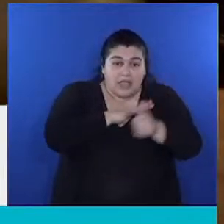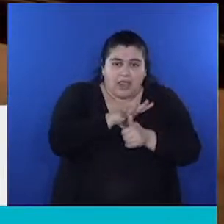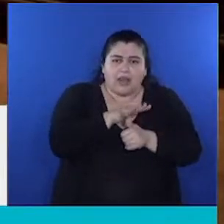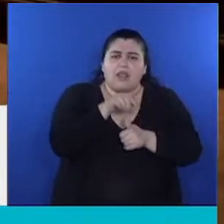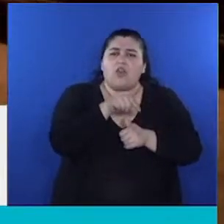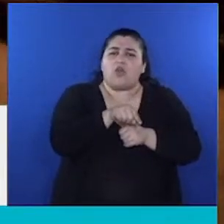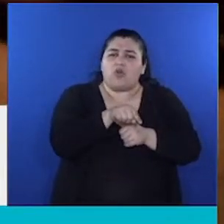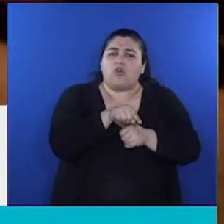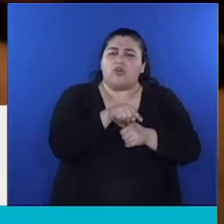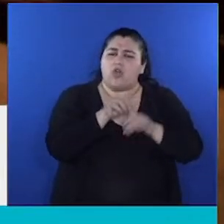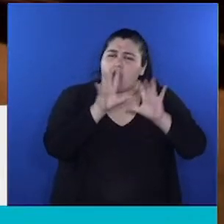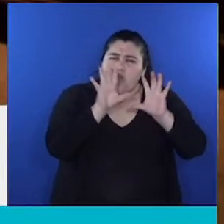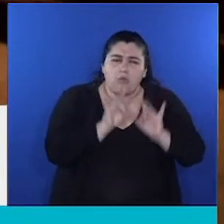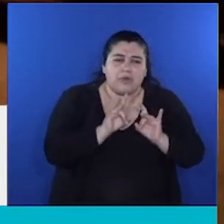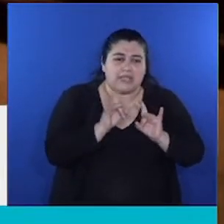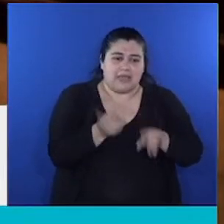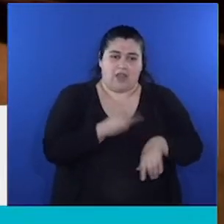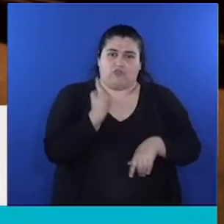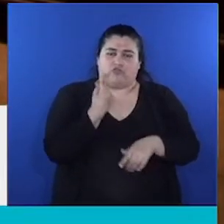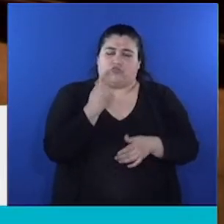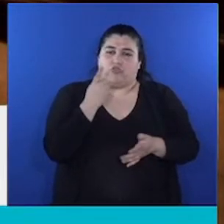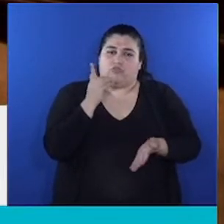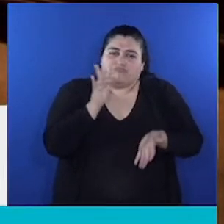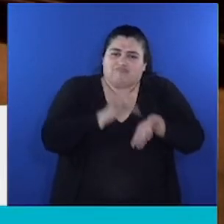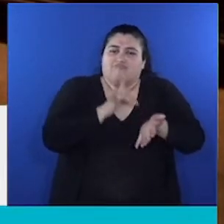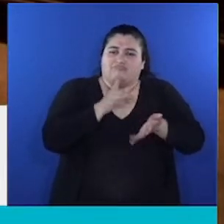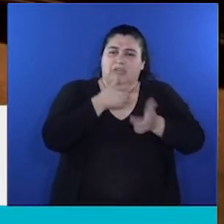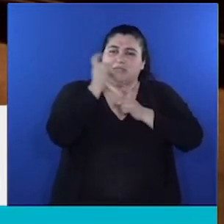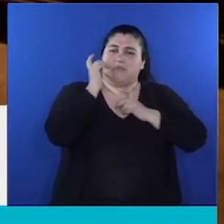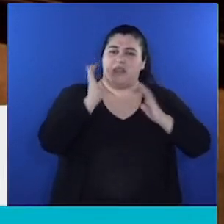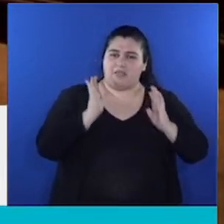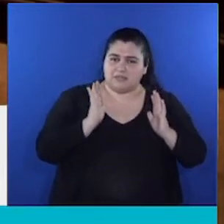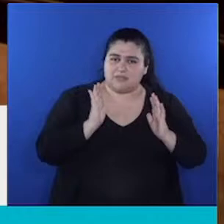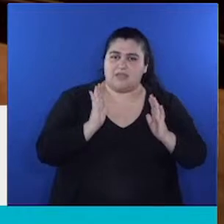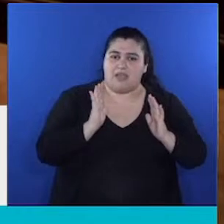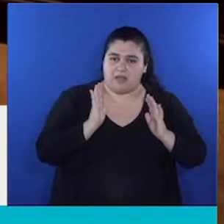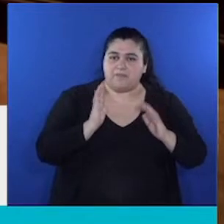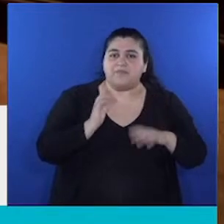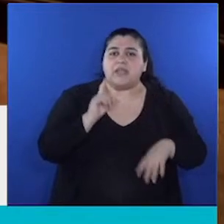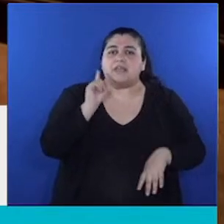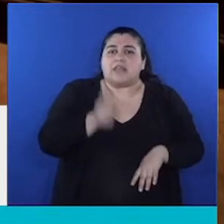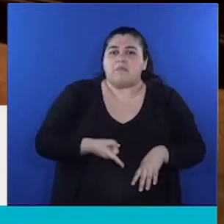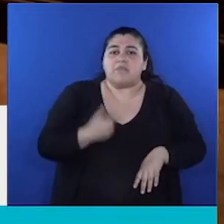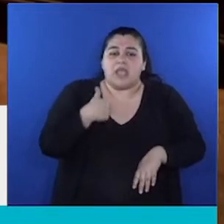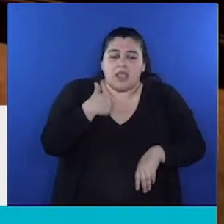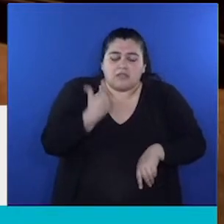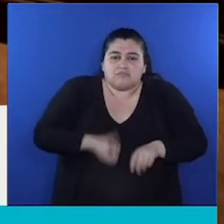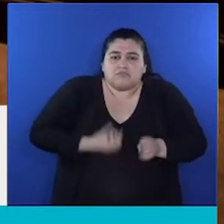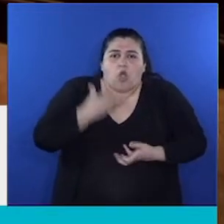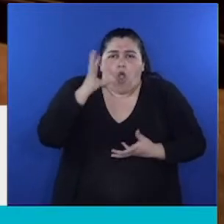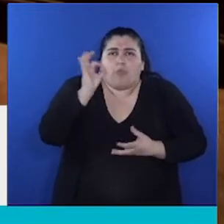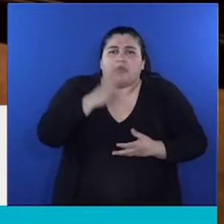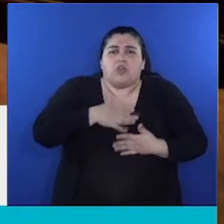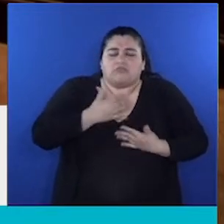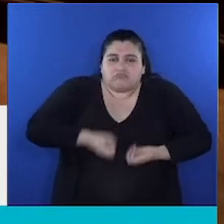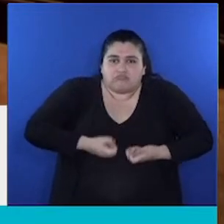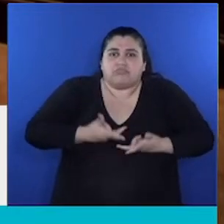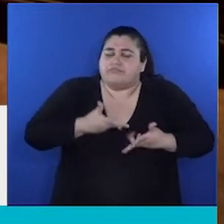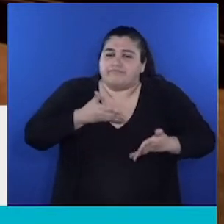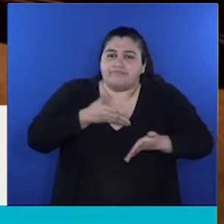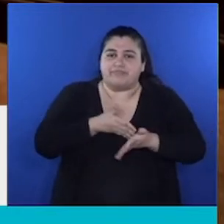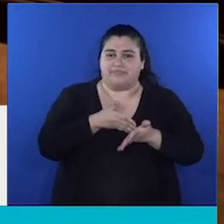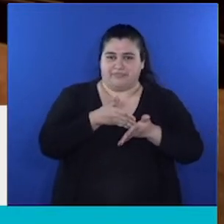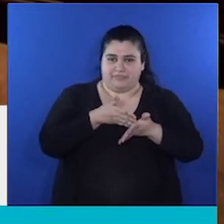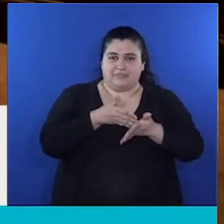de vivirla, de esa situación que además anula las subjetividades, sino también el post,